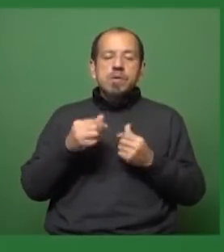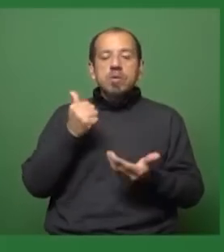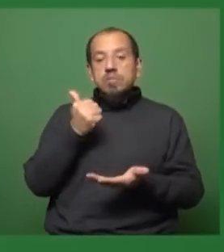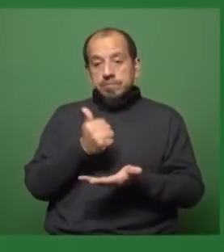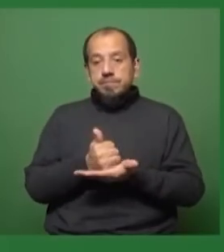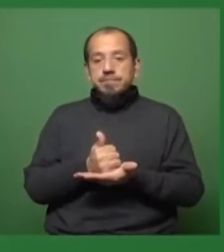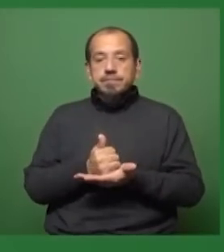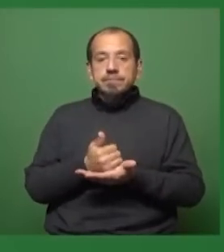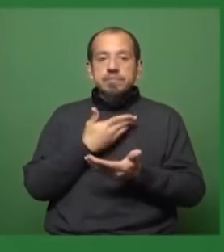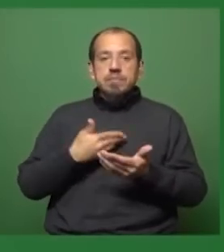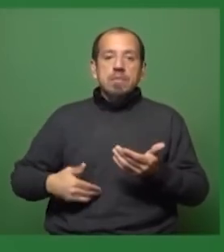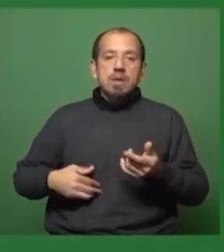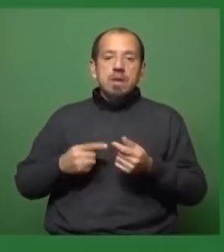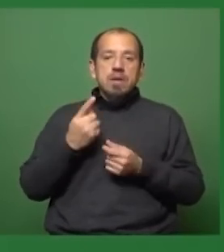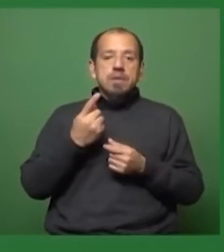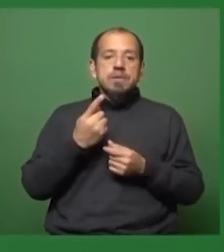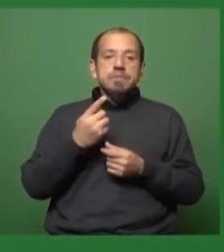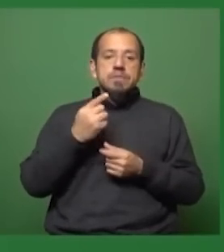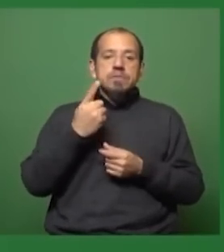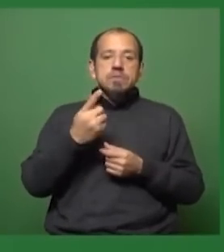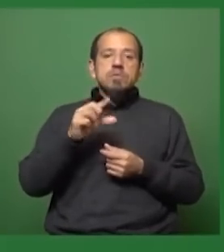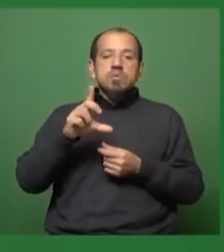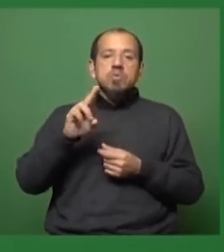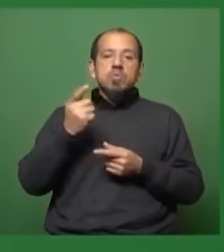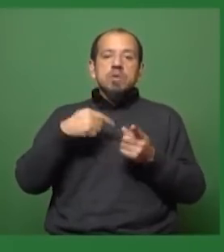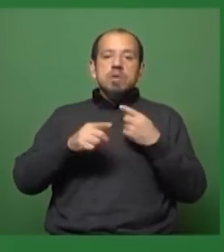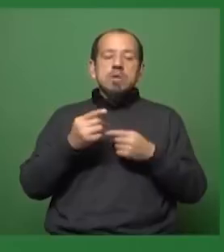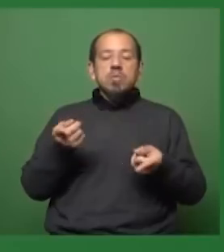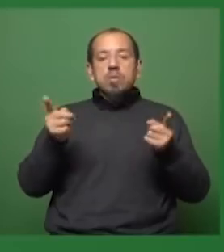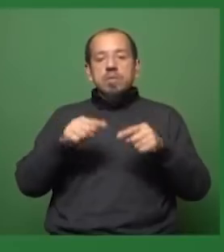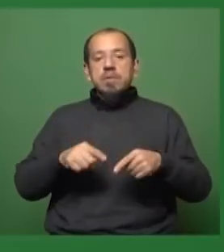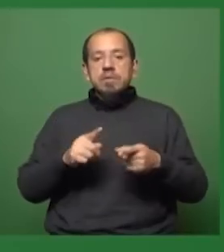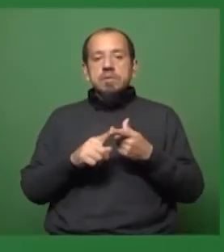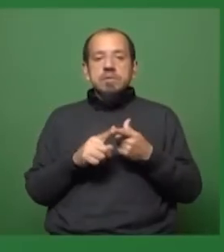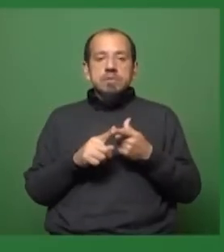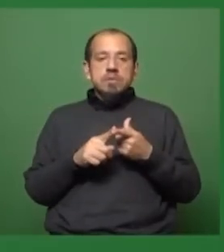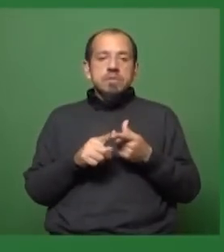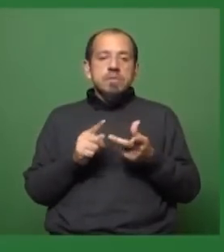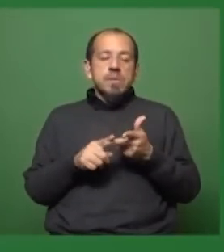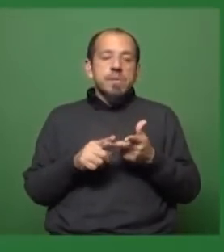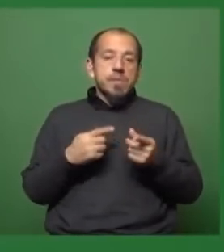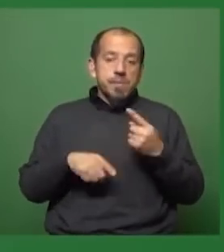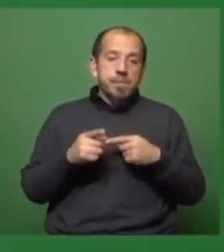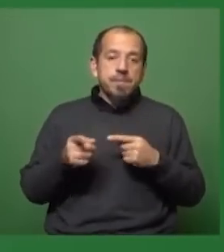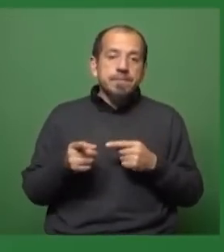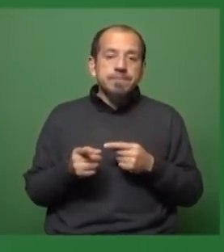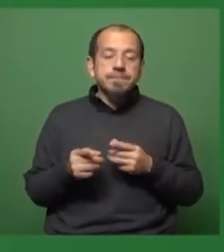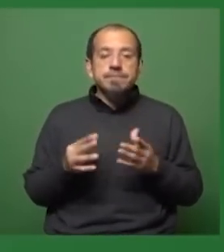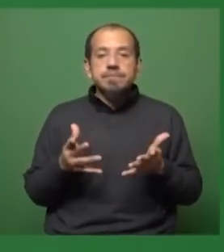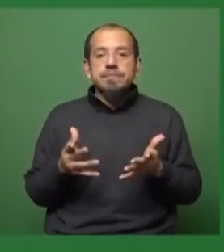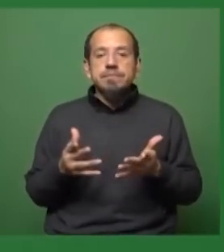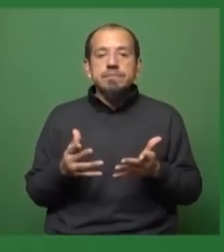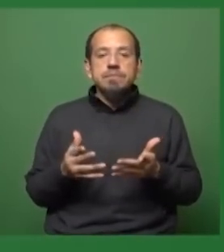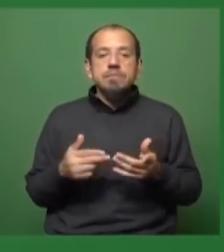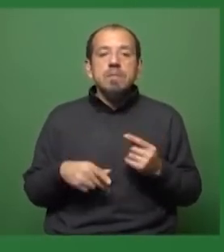era la primera que participaba Lula como presidente de Brasil y creo que sin duda eso también tiene el componente